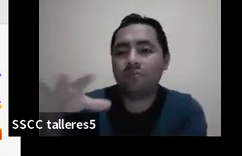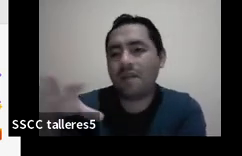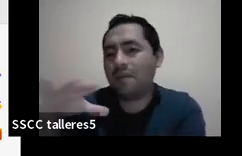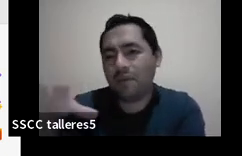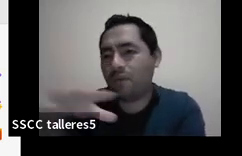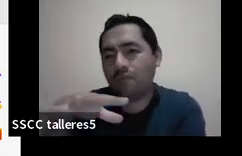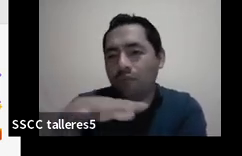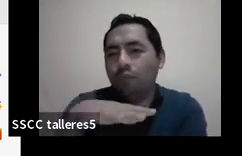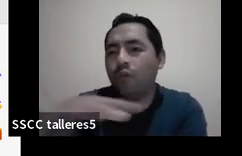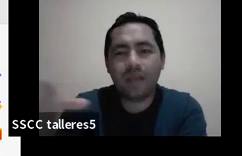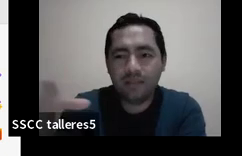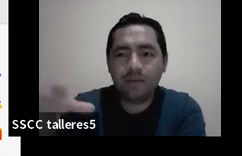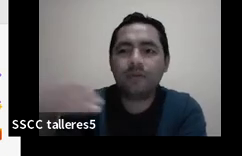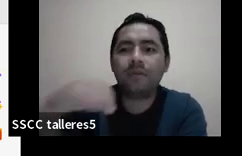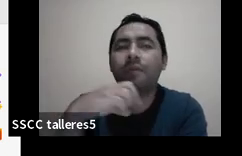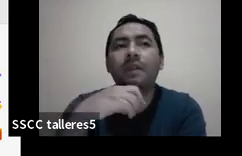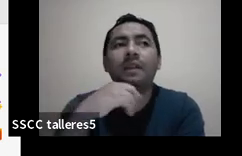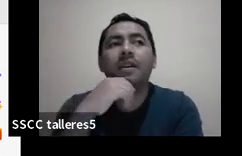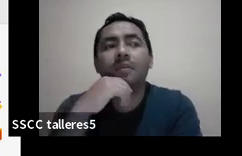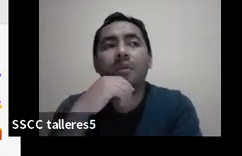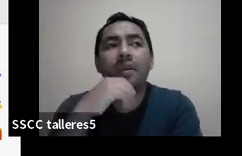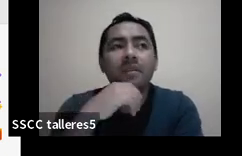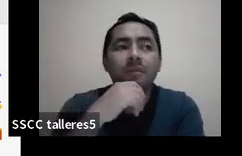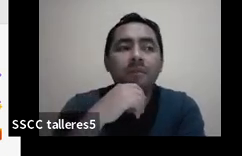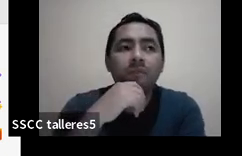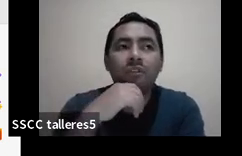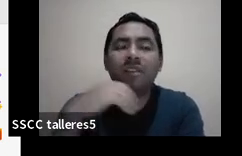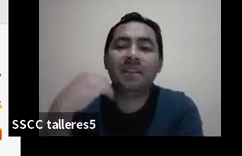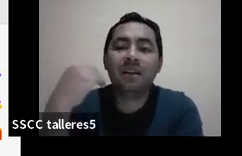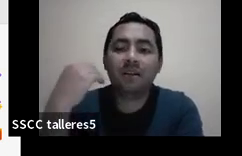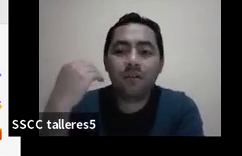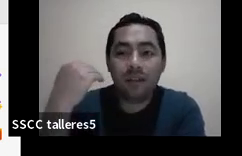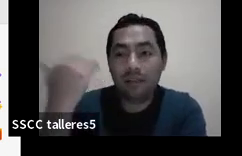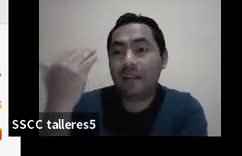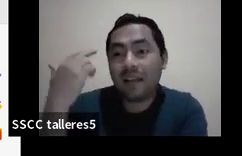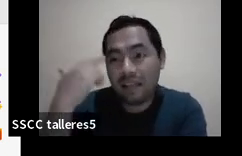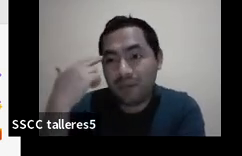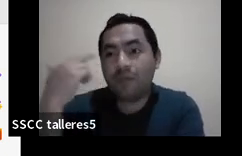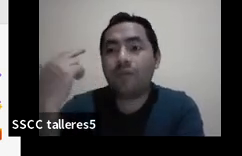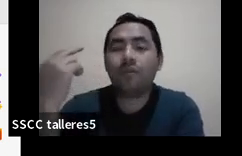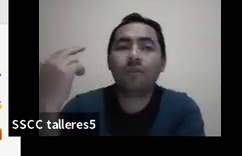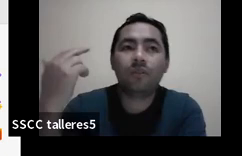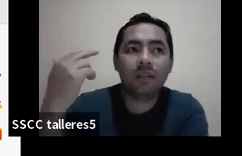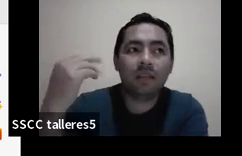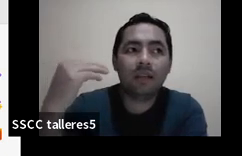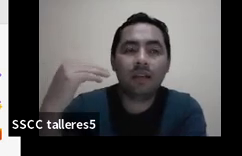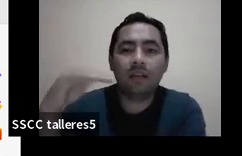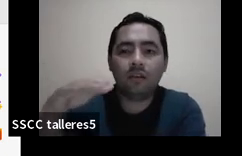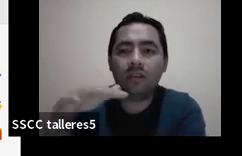menos saben, pero muy básico, ¿no? Muy básico. No terminan con el nivel académico